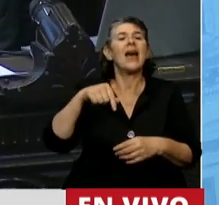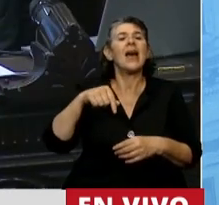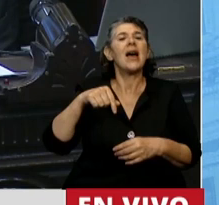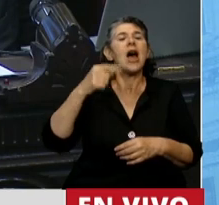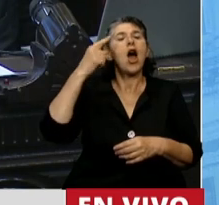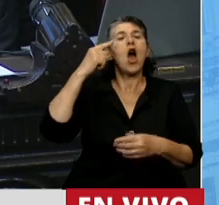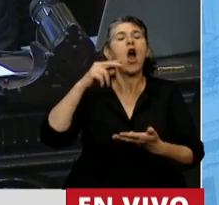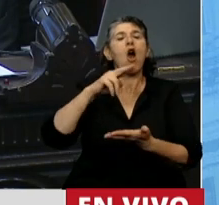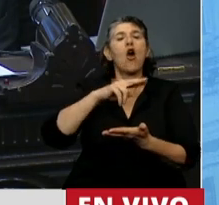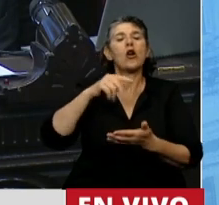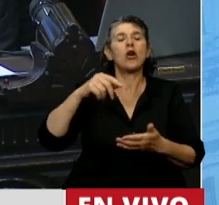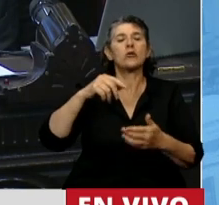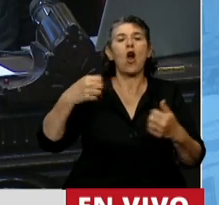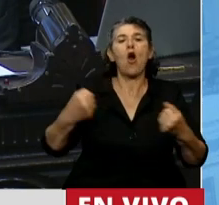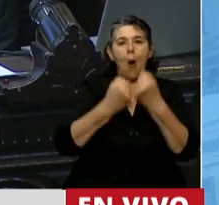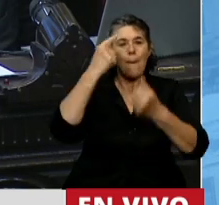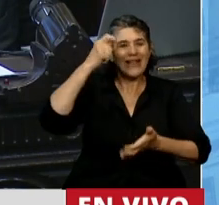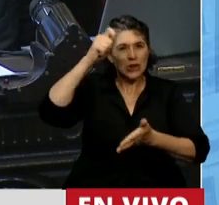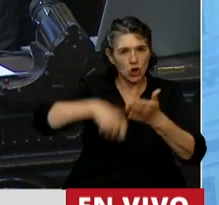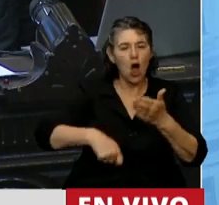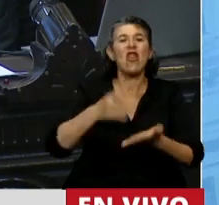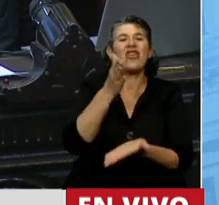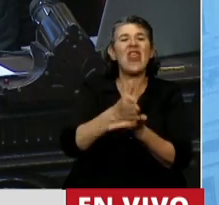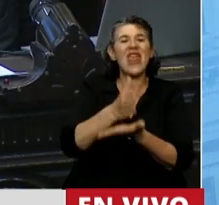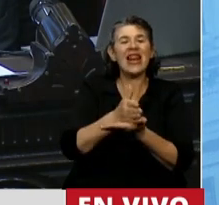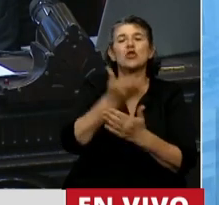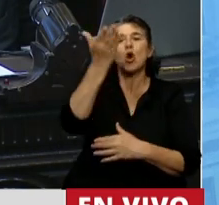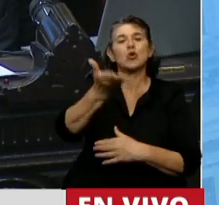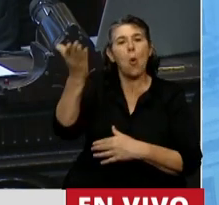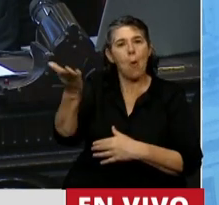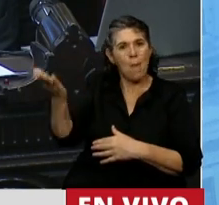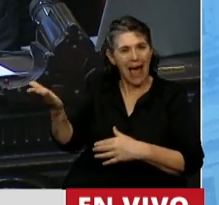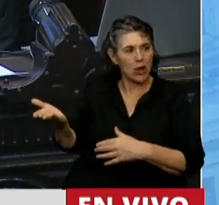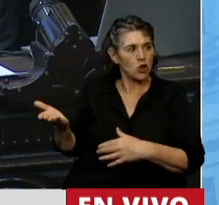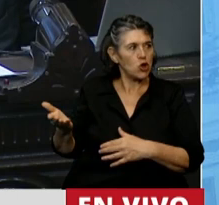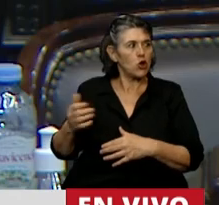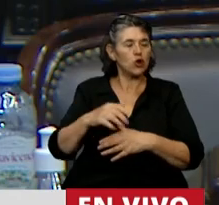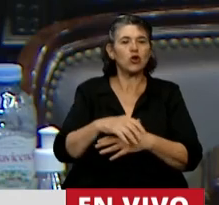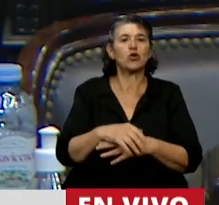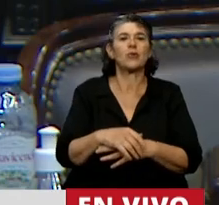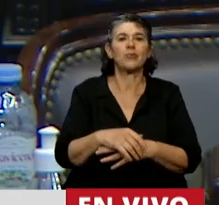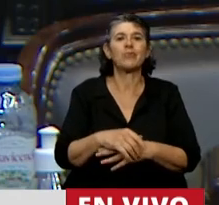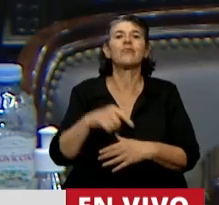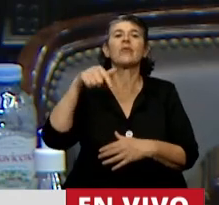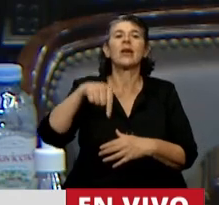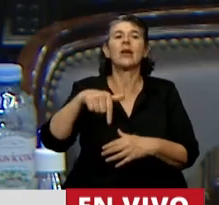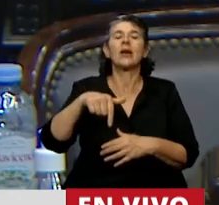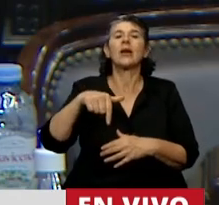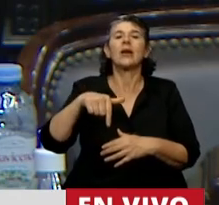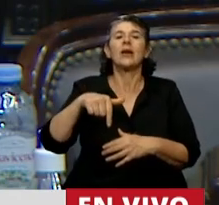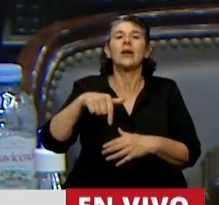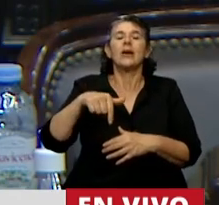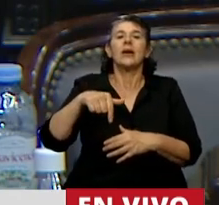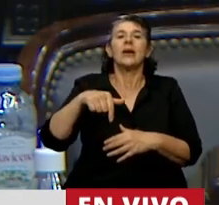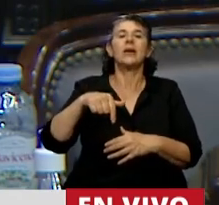de la Convención Americana de Derechos Humanos que se han hecho aquí como un impedimento para avanzar en la sanción de este proyecto están desmentidas por la